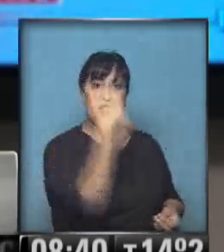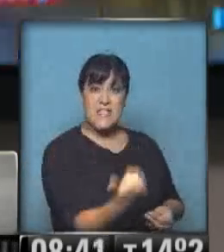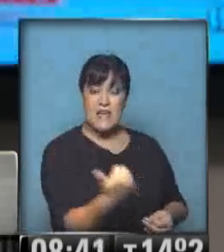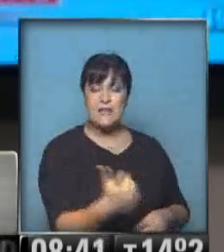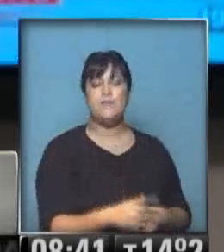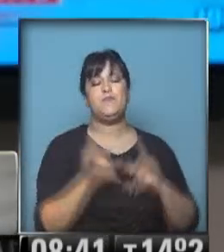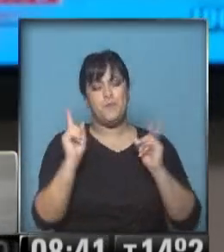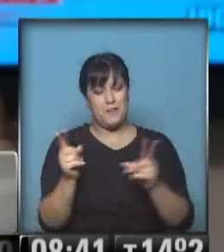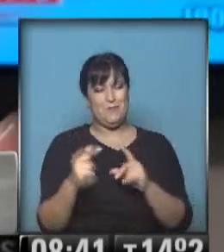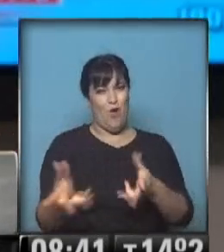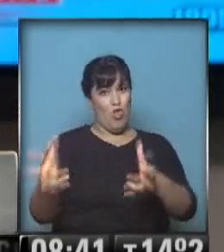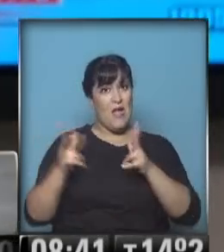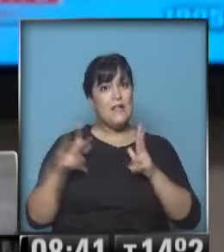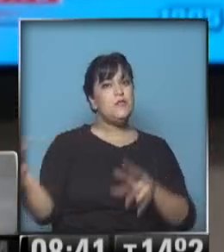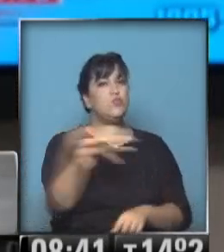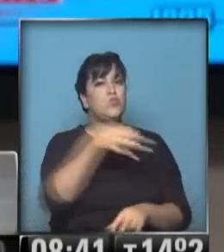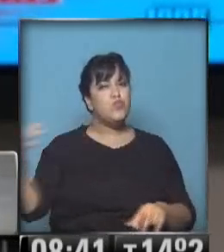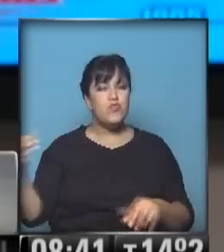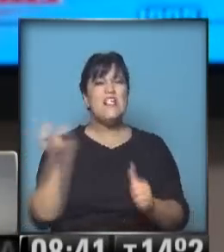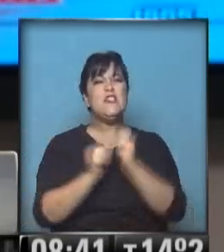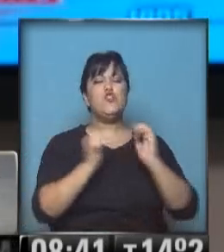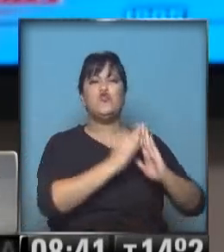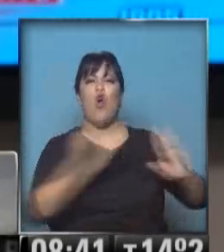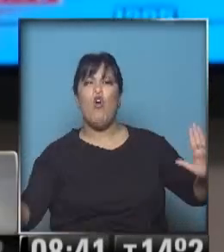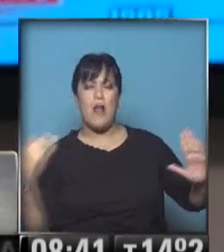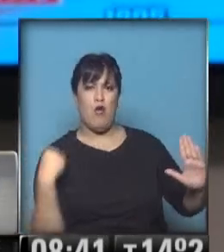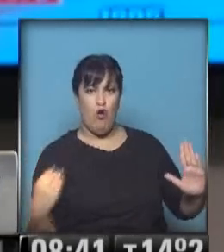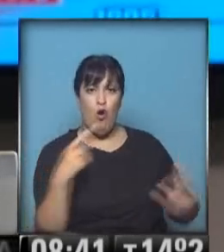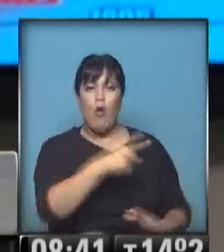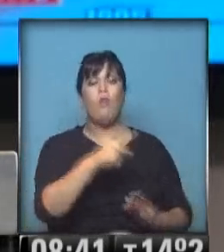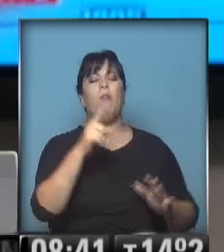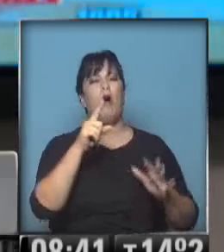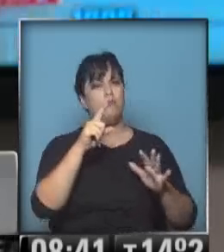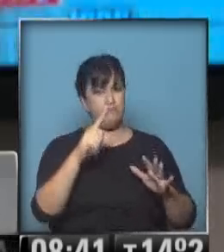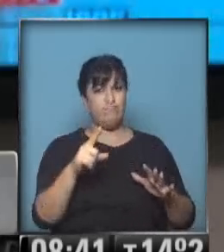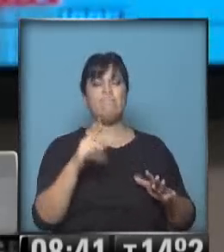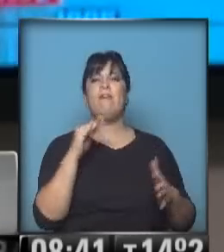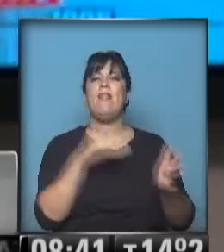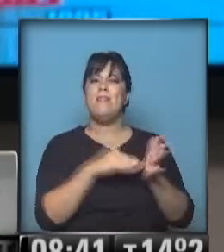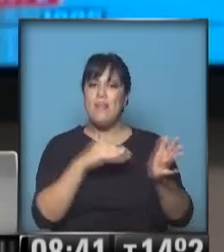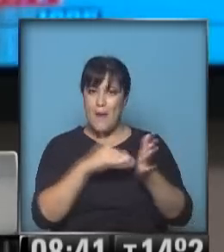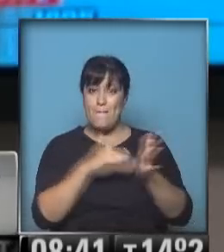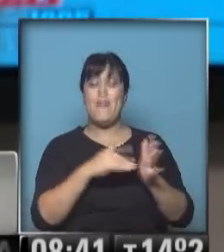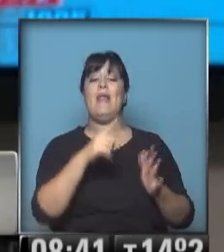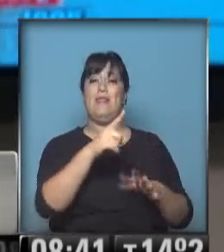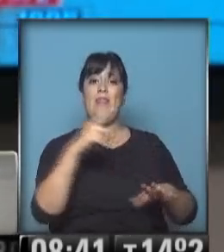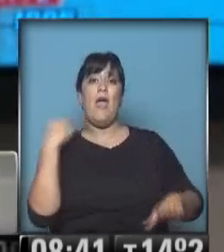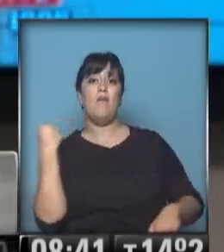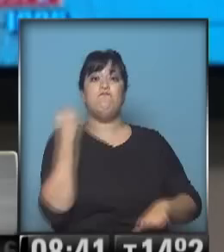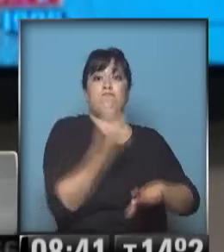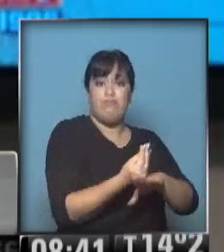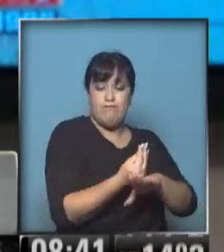marcas es lo que se ve en la secuencia histórica el tema de cómo está vinculado el tema de del aumento de la deuda con